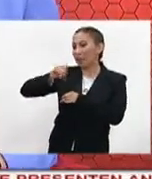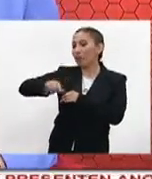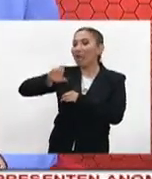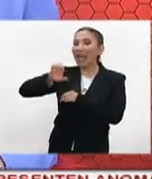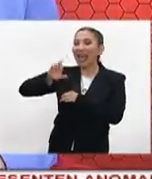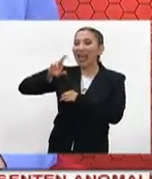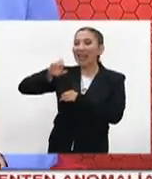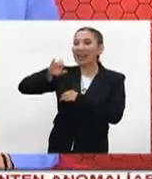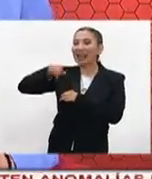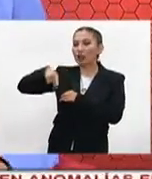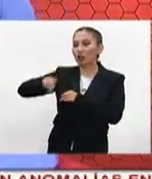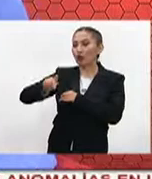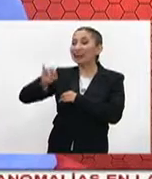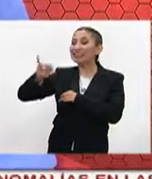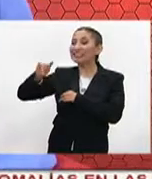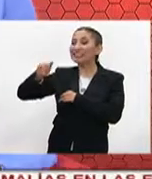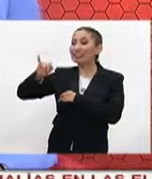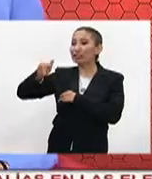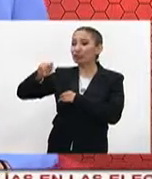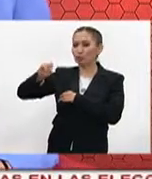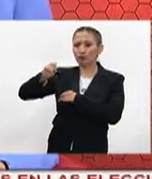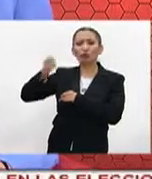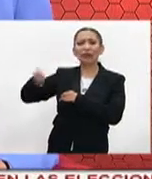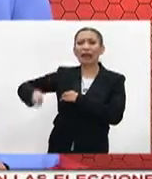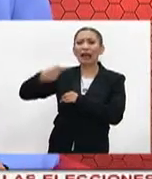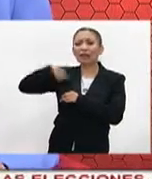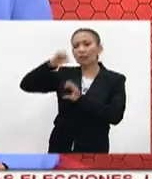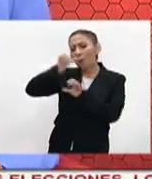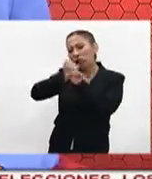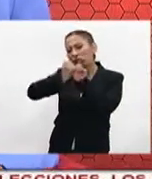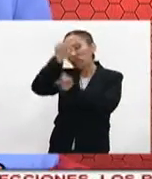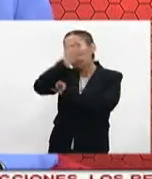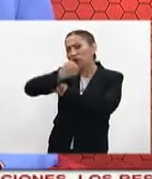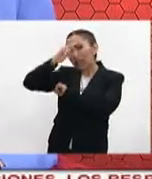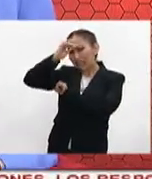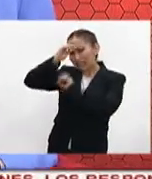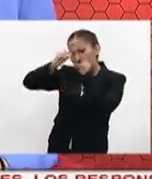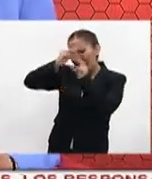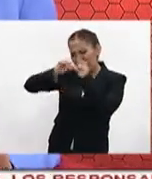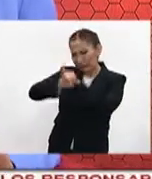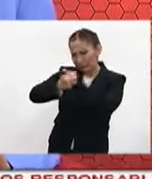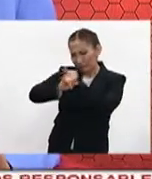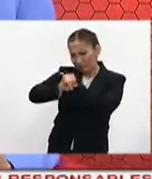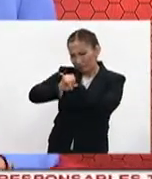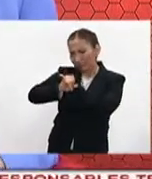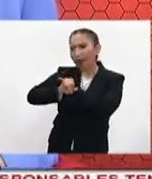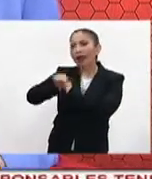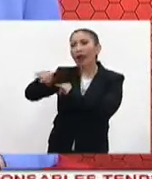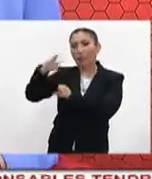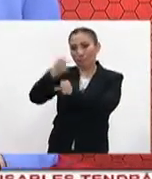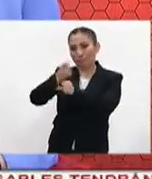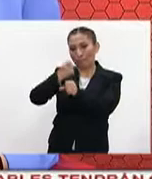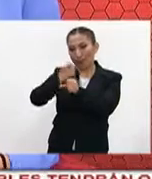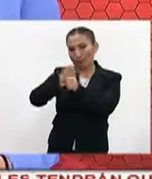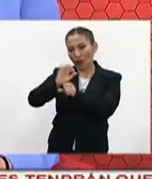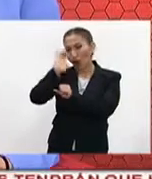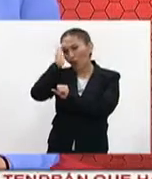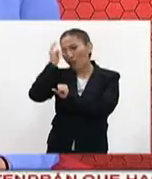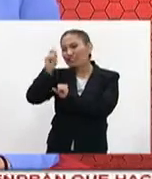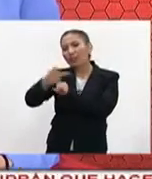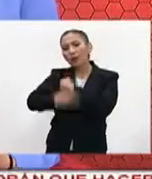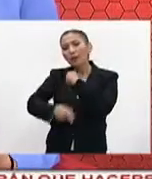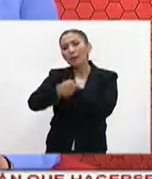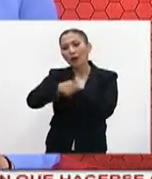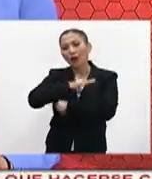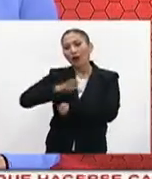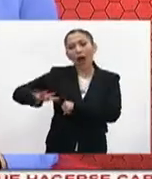DQ Institute, que se dedica a medir un poco el coeficiente o la inteligencia digital. Para medir esto, primero quisimos conocer los riesgos